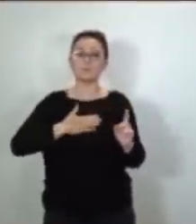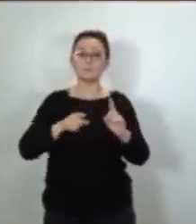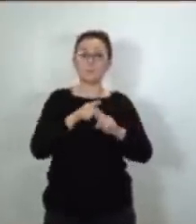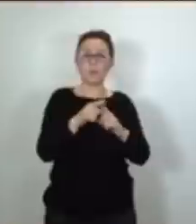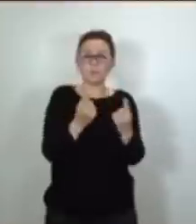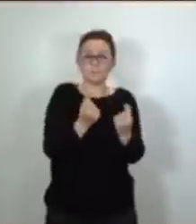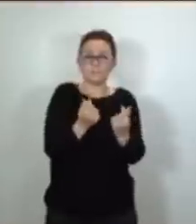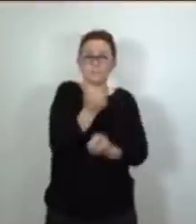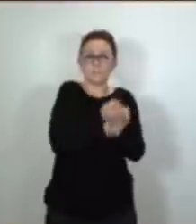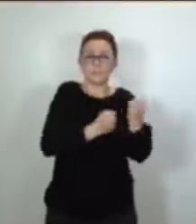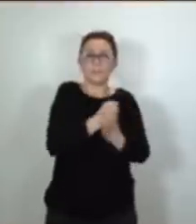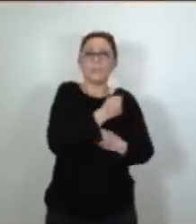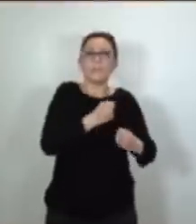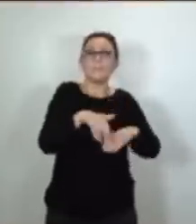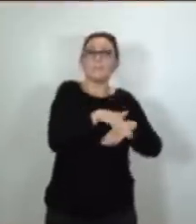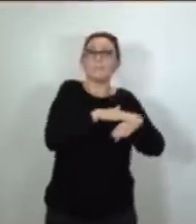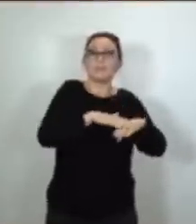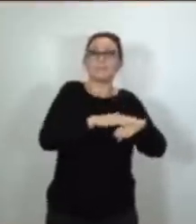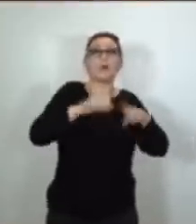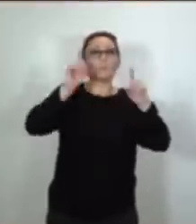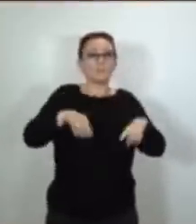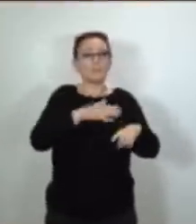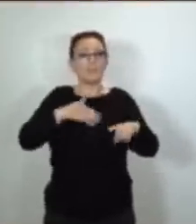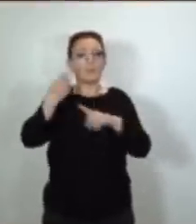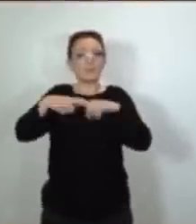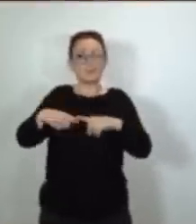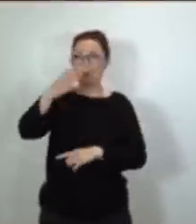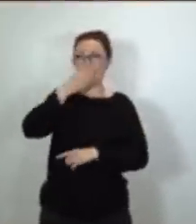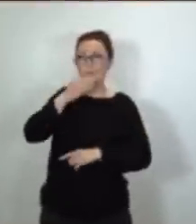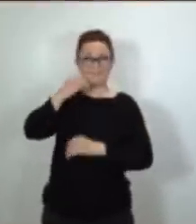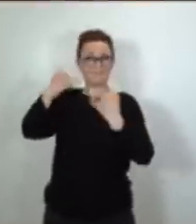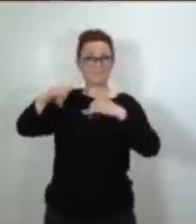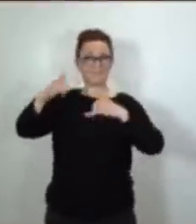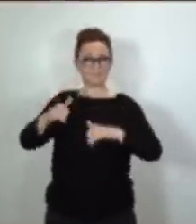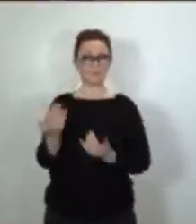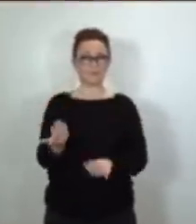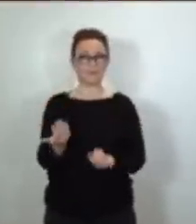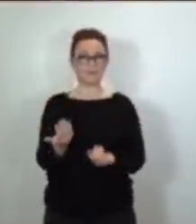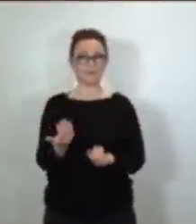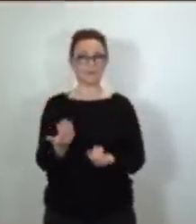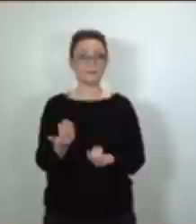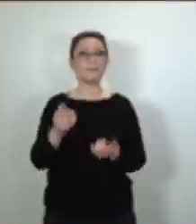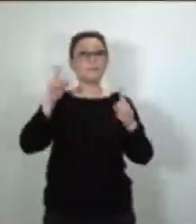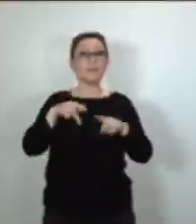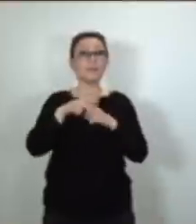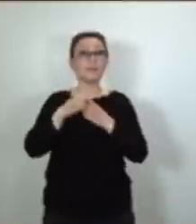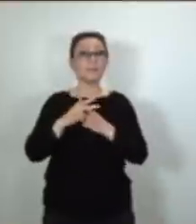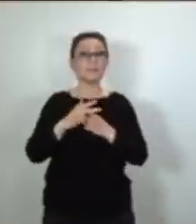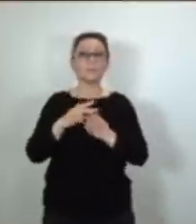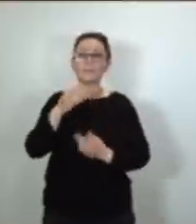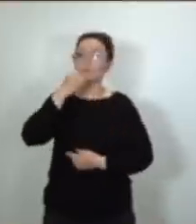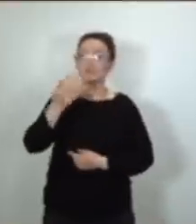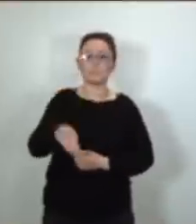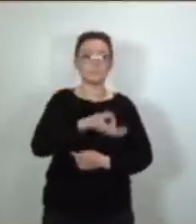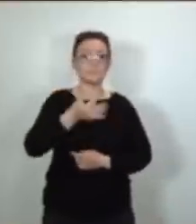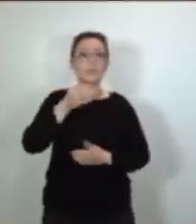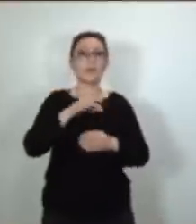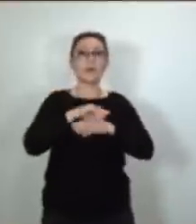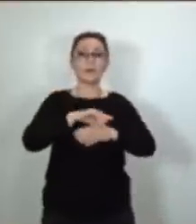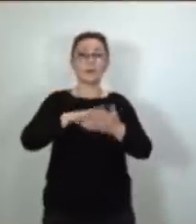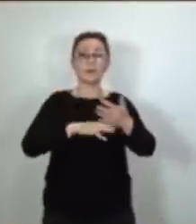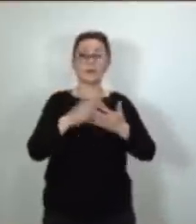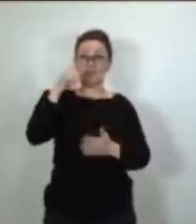queremos las rosas. Para todo ello, contamos con una herramienta excepcional, que es la Agenda 2030, el mayor